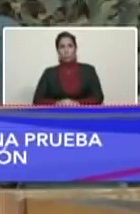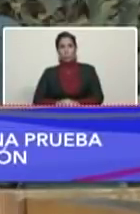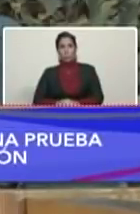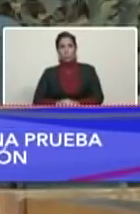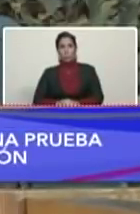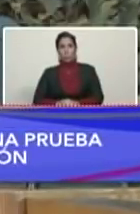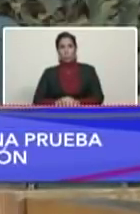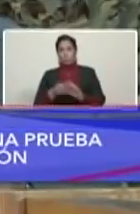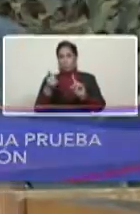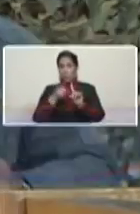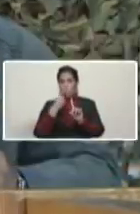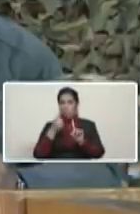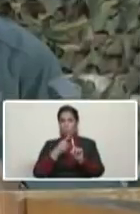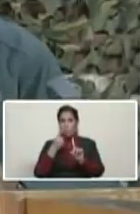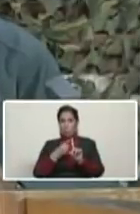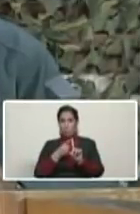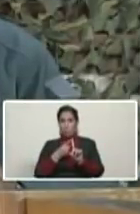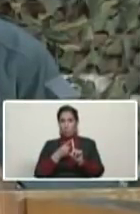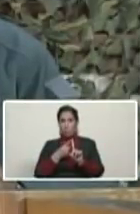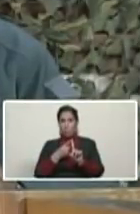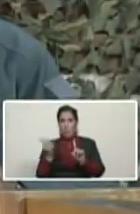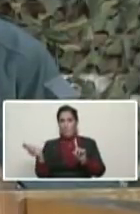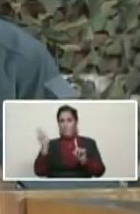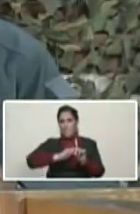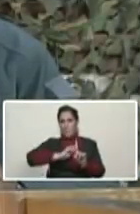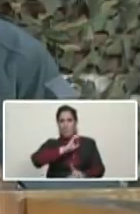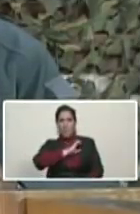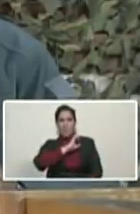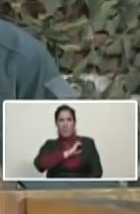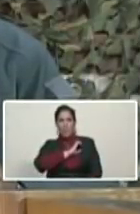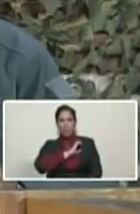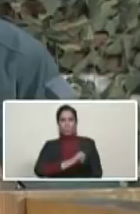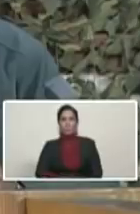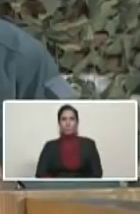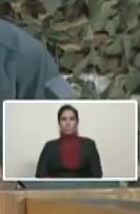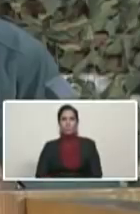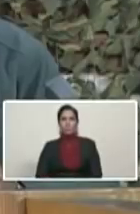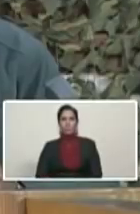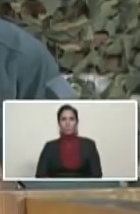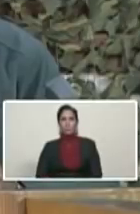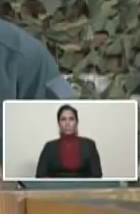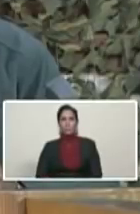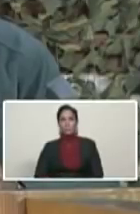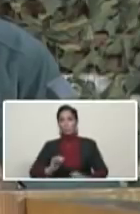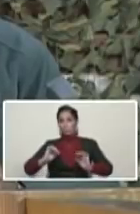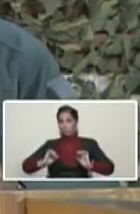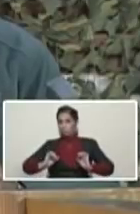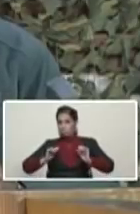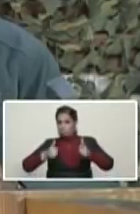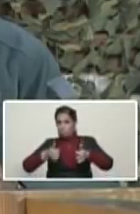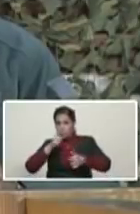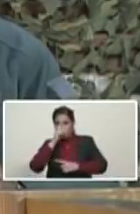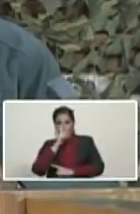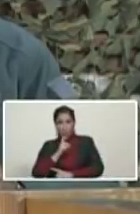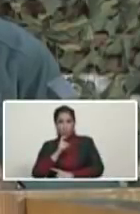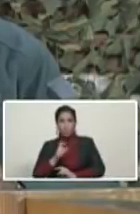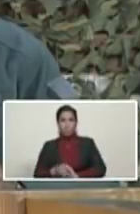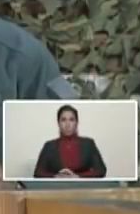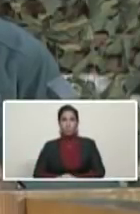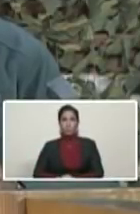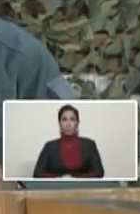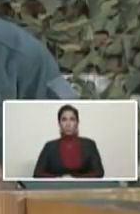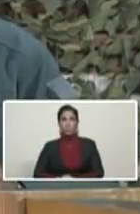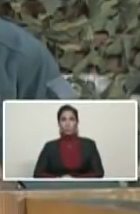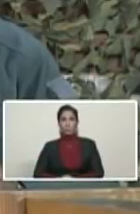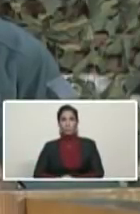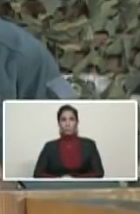La primera fue en el mes de enero, si mal no recuerdo, empezando pues el año. Estaban regresando